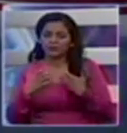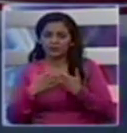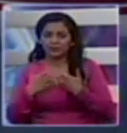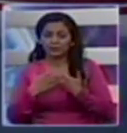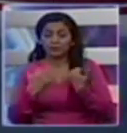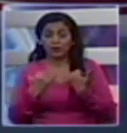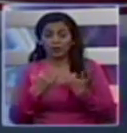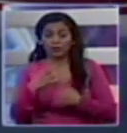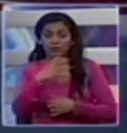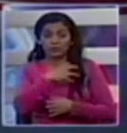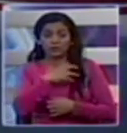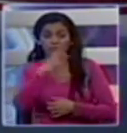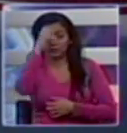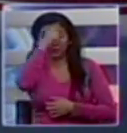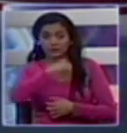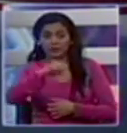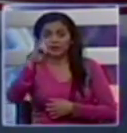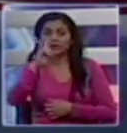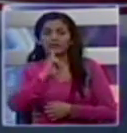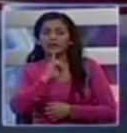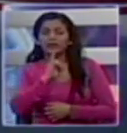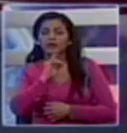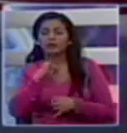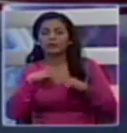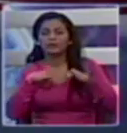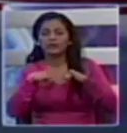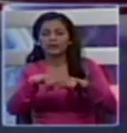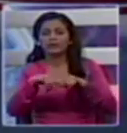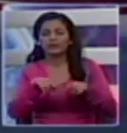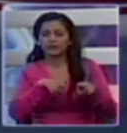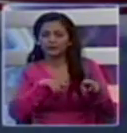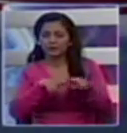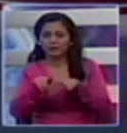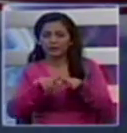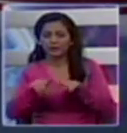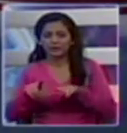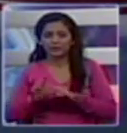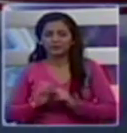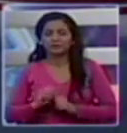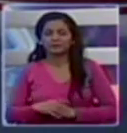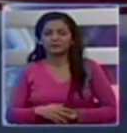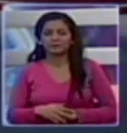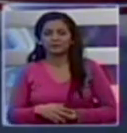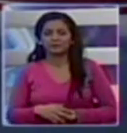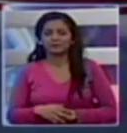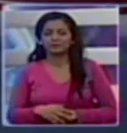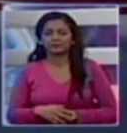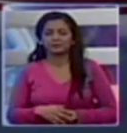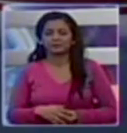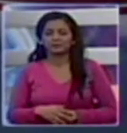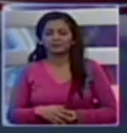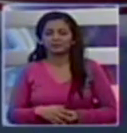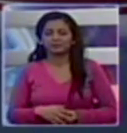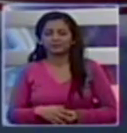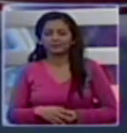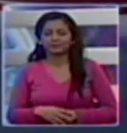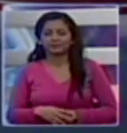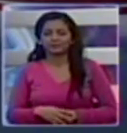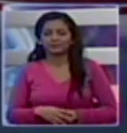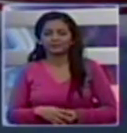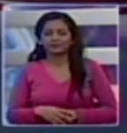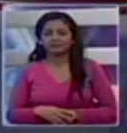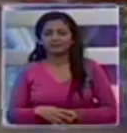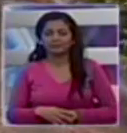participación en la Florida Cup y para continuar con sus trabajos de pretemporada. Mañana por la mañana también lo hará otro grupo.